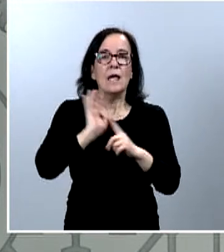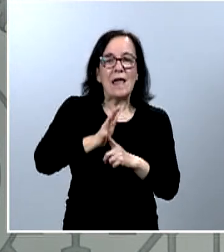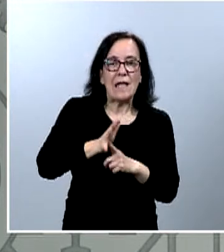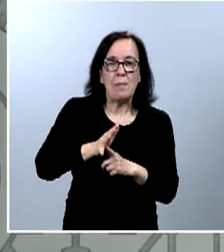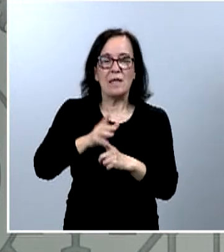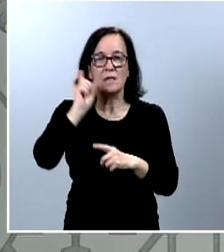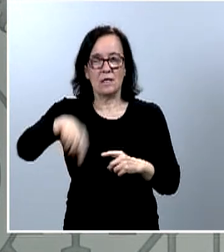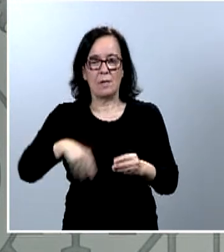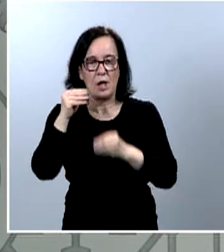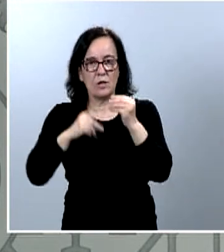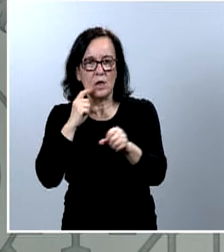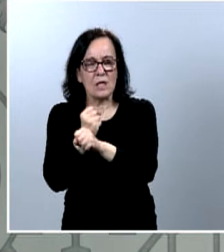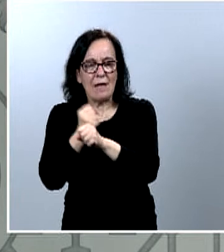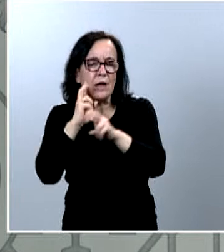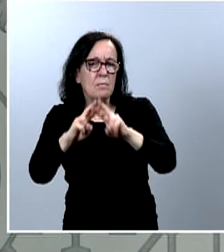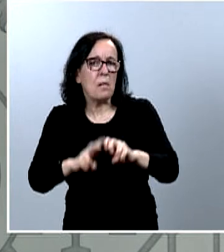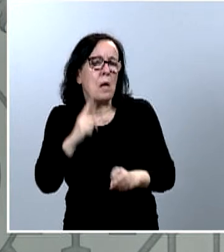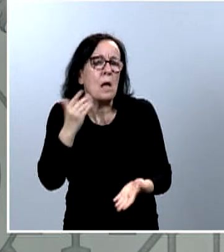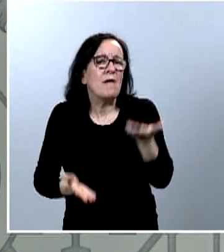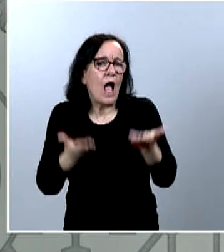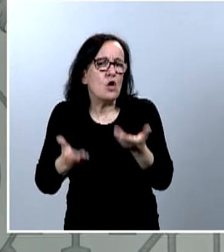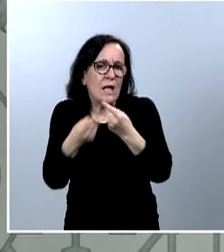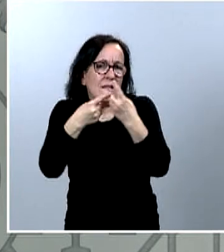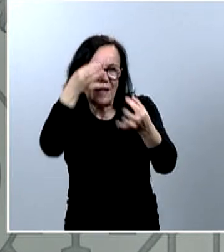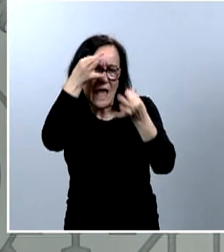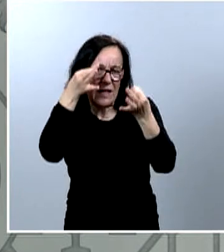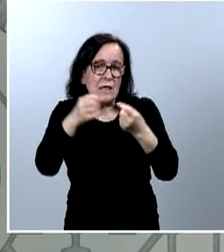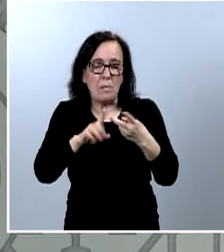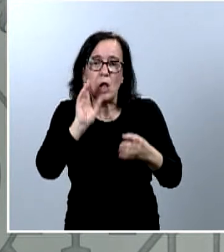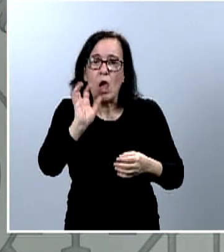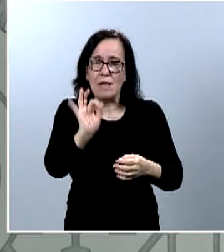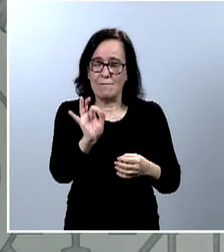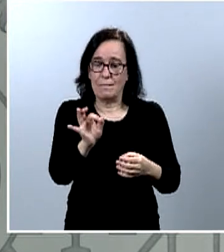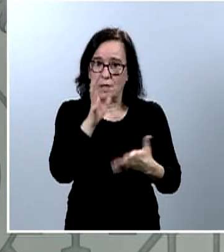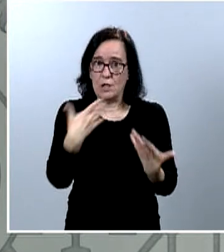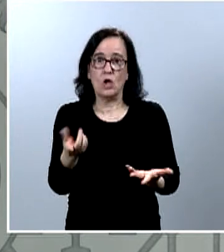haciendo trabajos de investigación para valorar todos estos detalles, pero sí que es cierto que no son